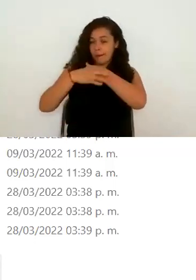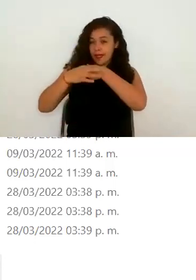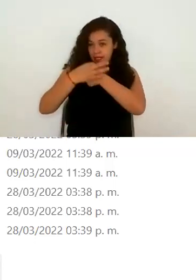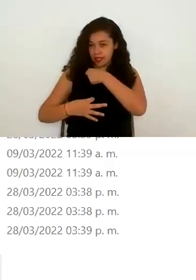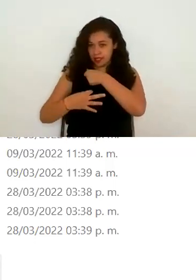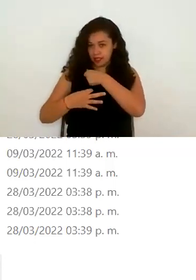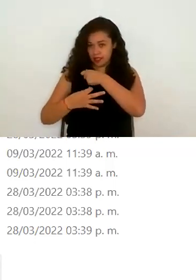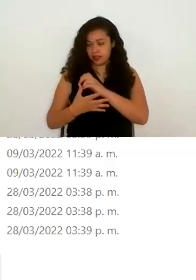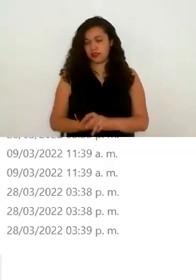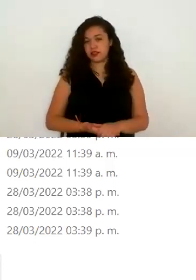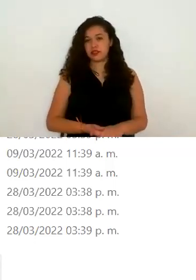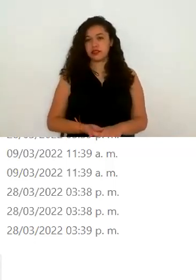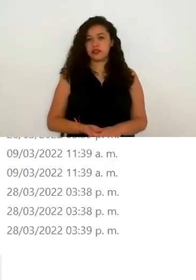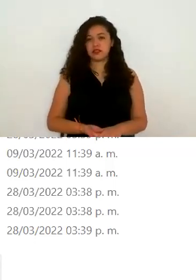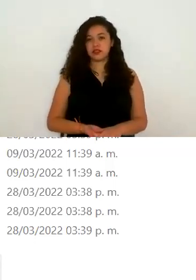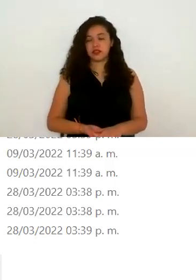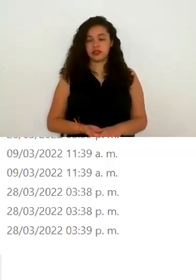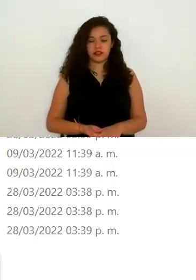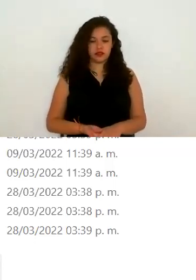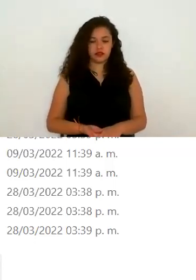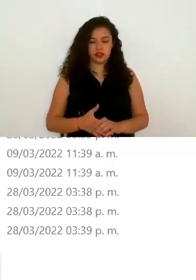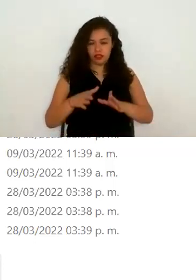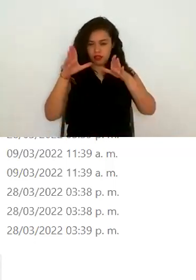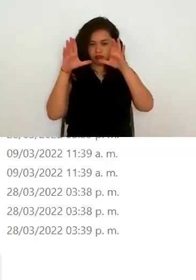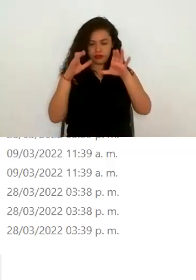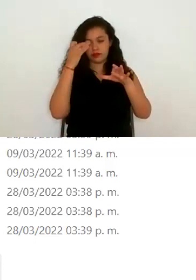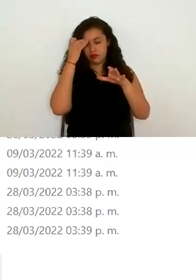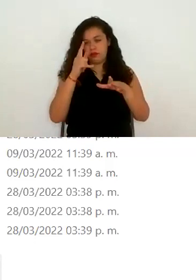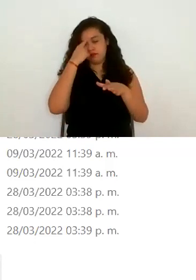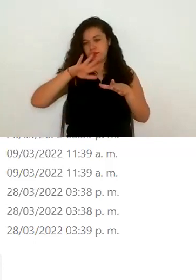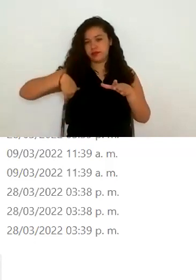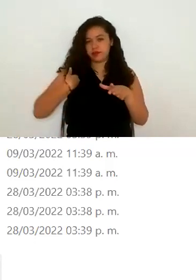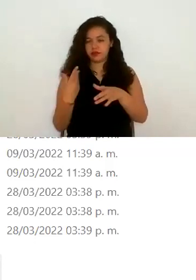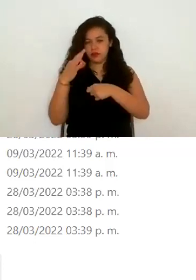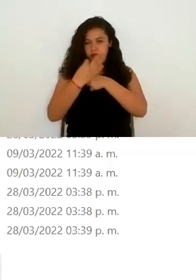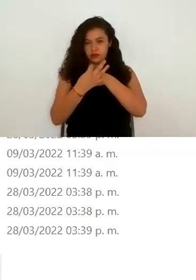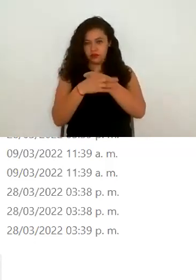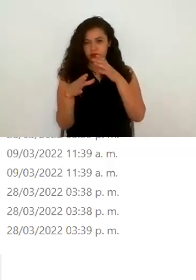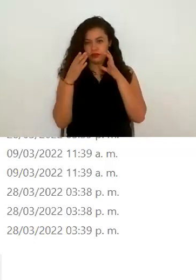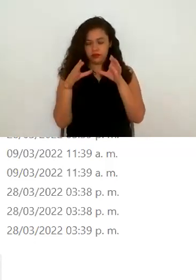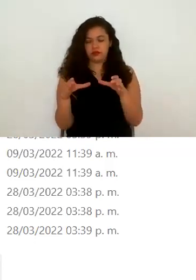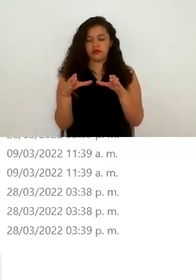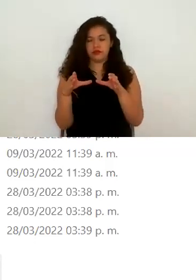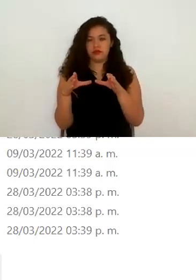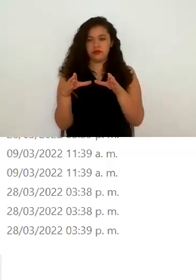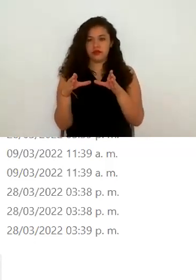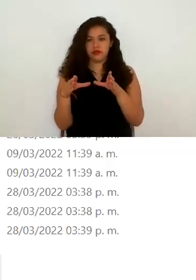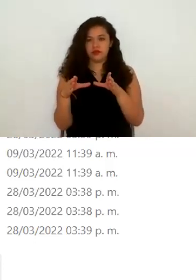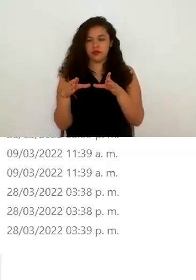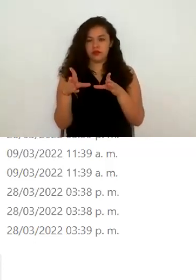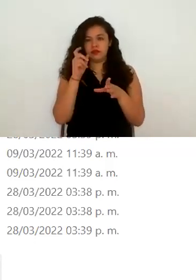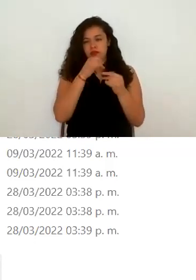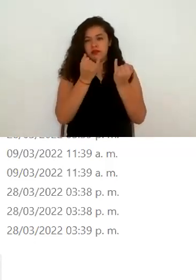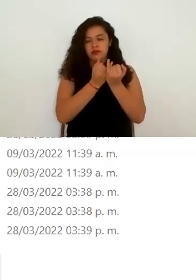precautorio. Y esa misma etapa de conservación tienen que pasar estos